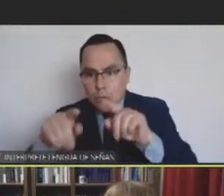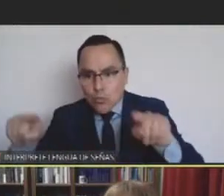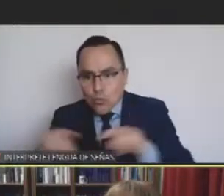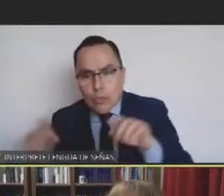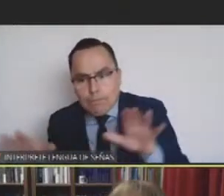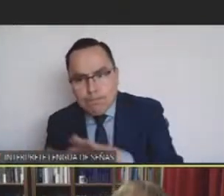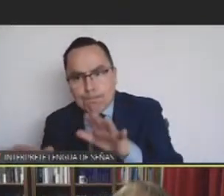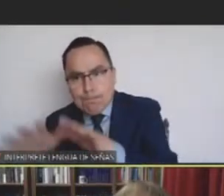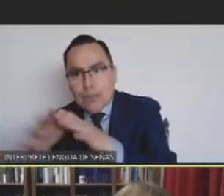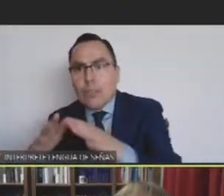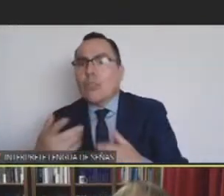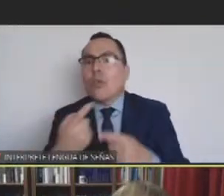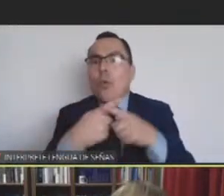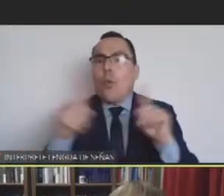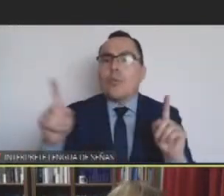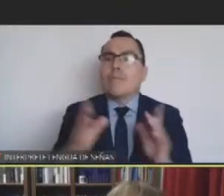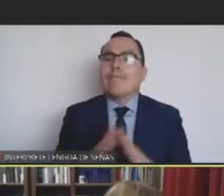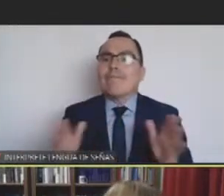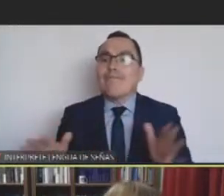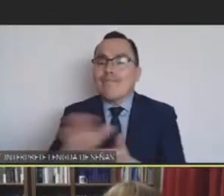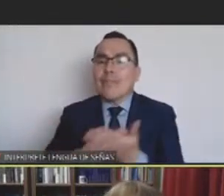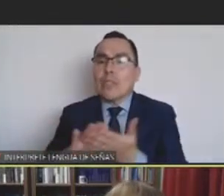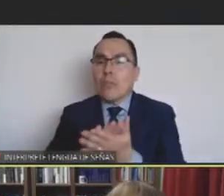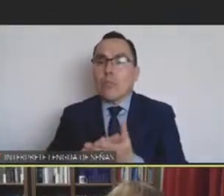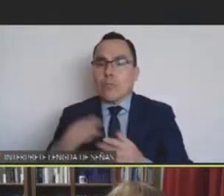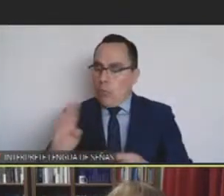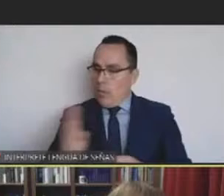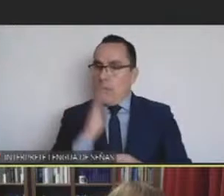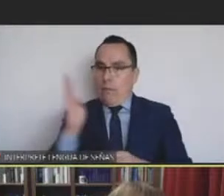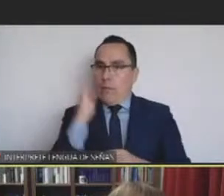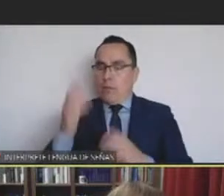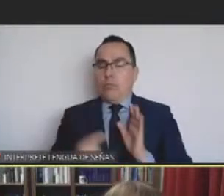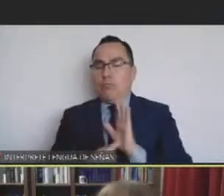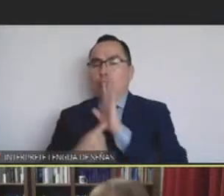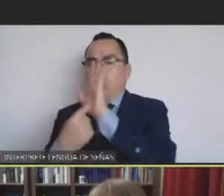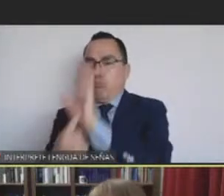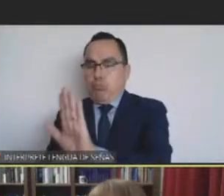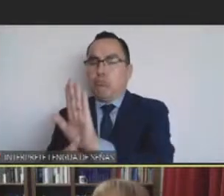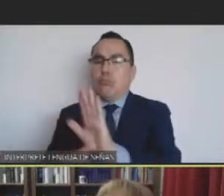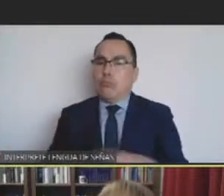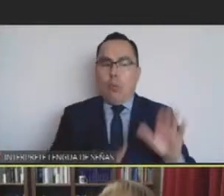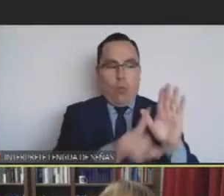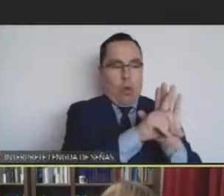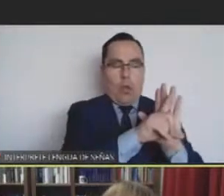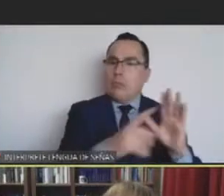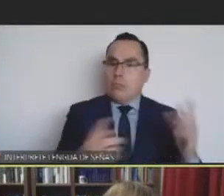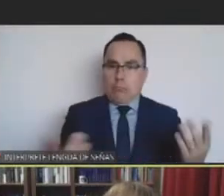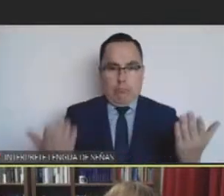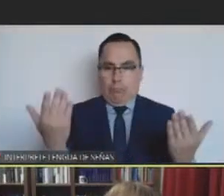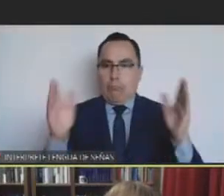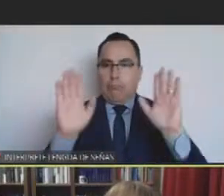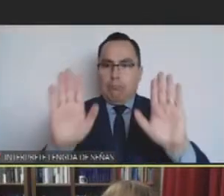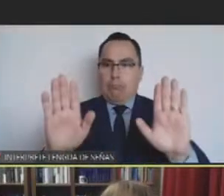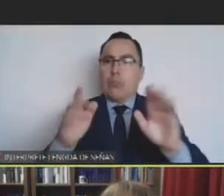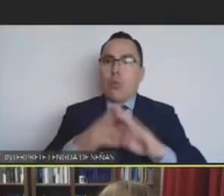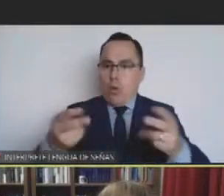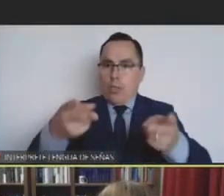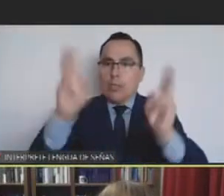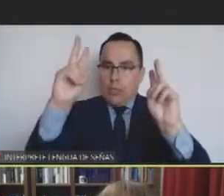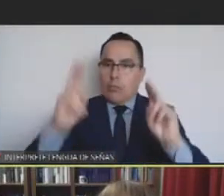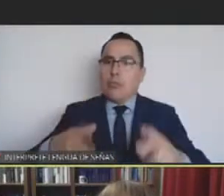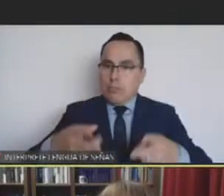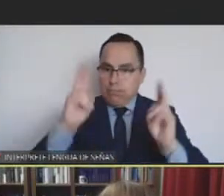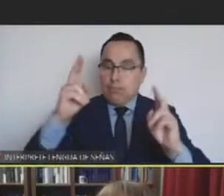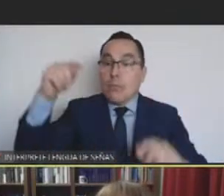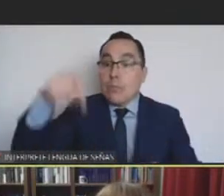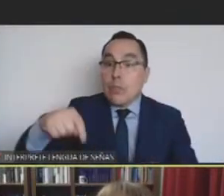otras palabras, hay una argumentación jurídica que se corresponde, por supuesto, con el derecho vigente, pero que también